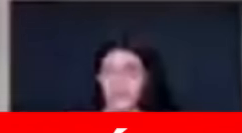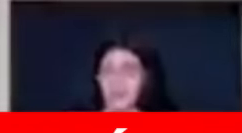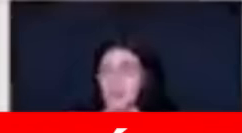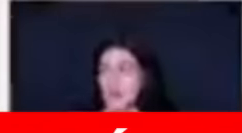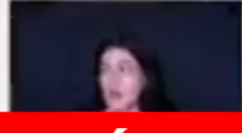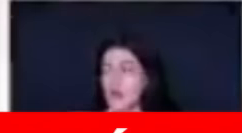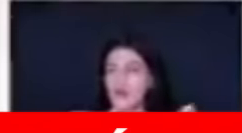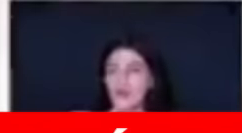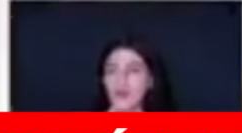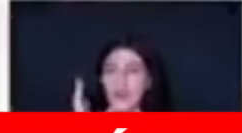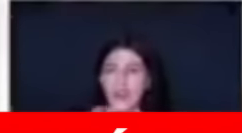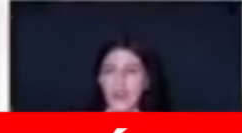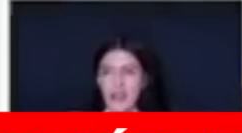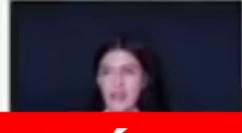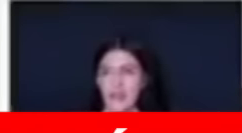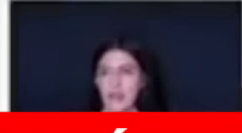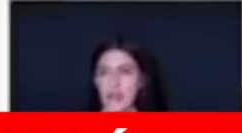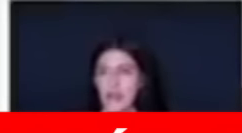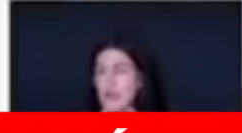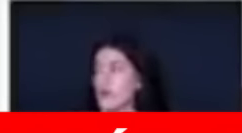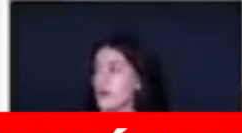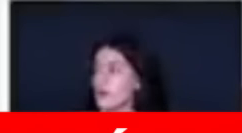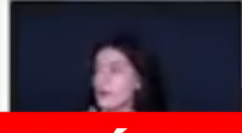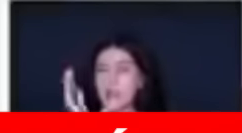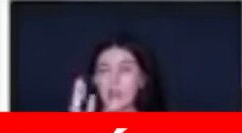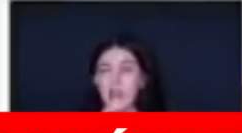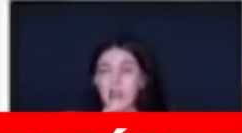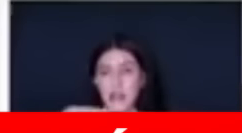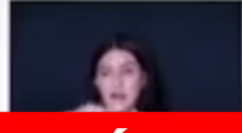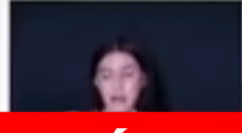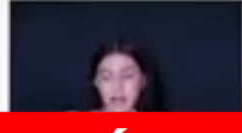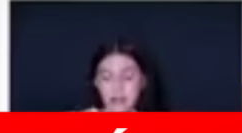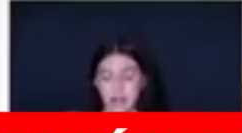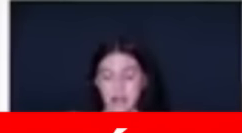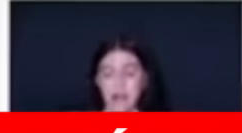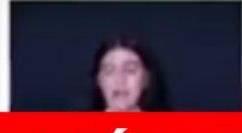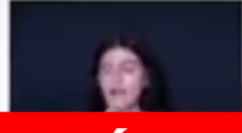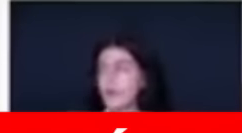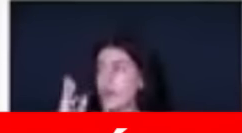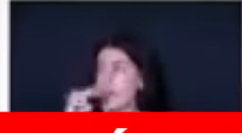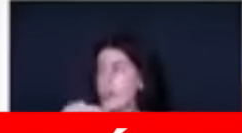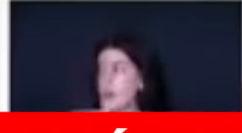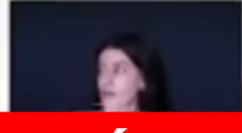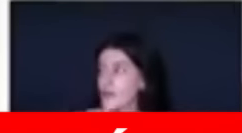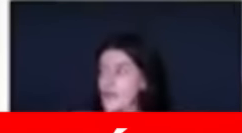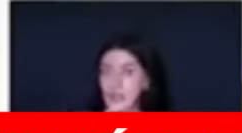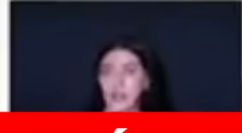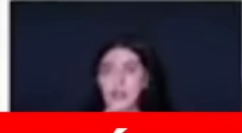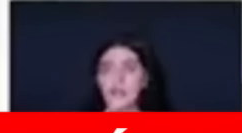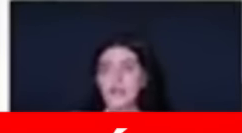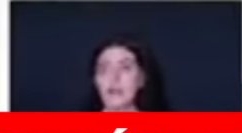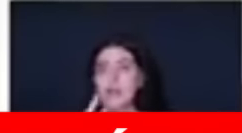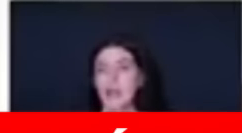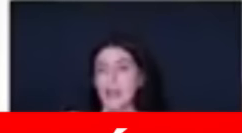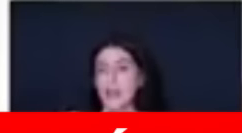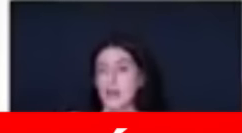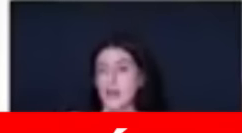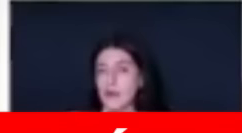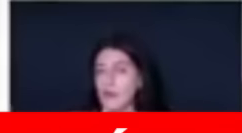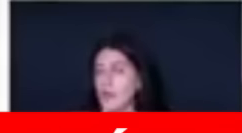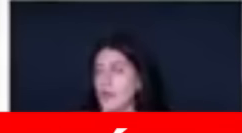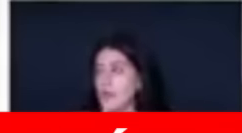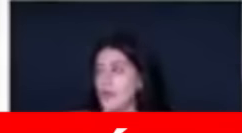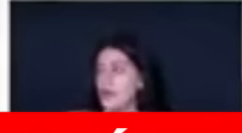¡fuera Morena! ¡Fuera Morena! ¡Fuera Morena! ¡Fuera Morena!